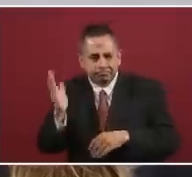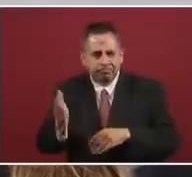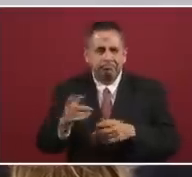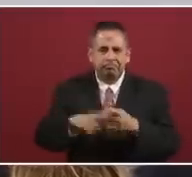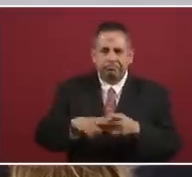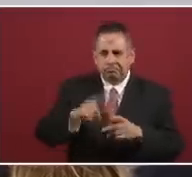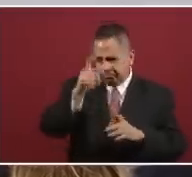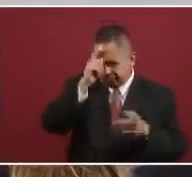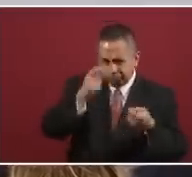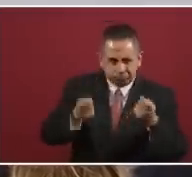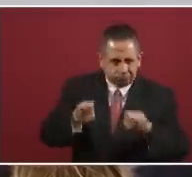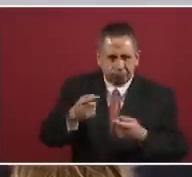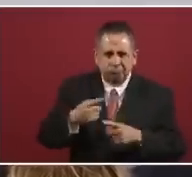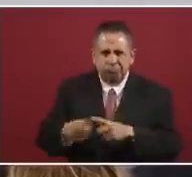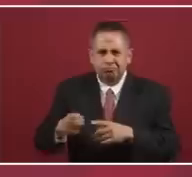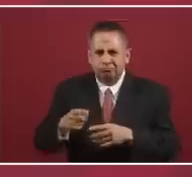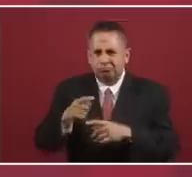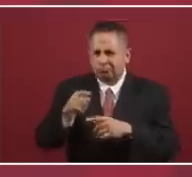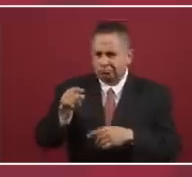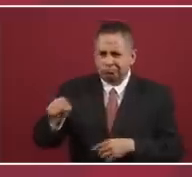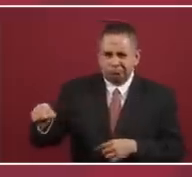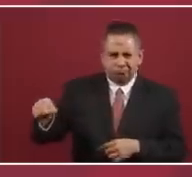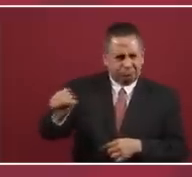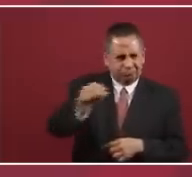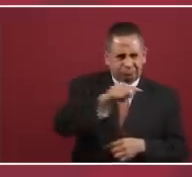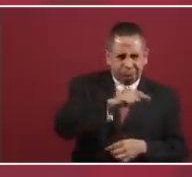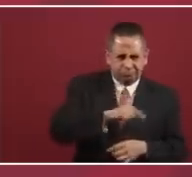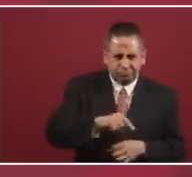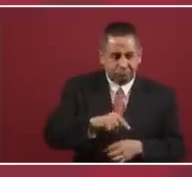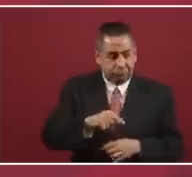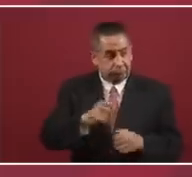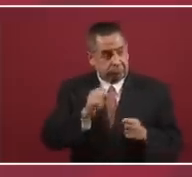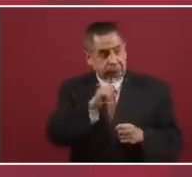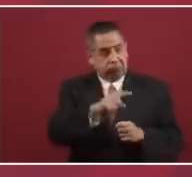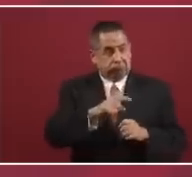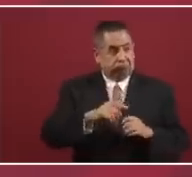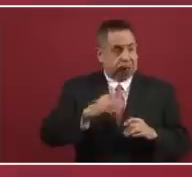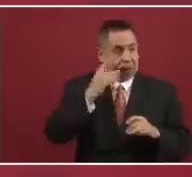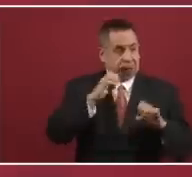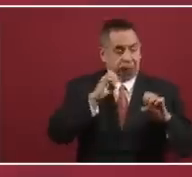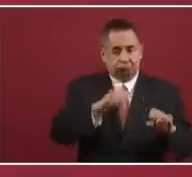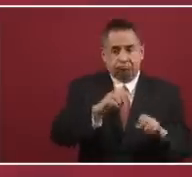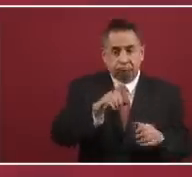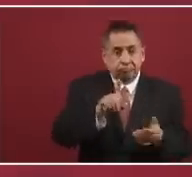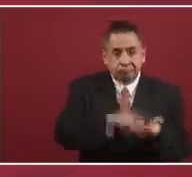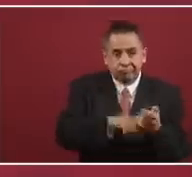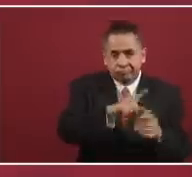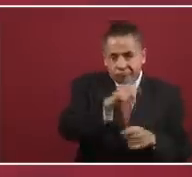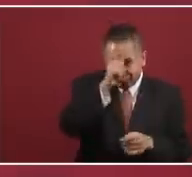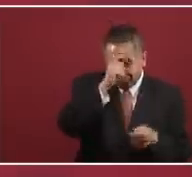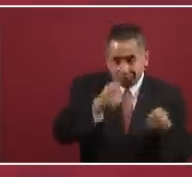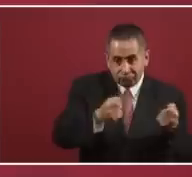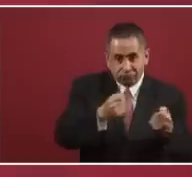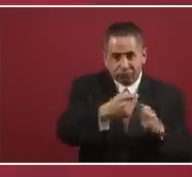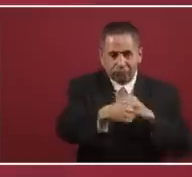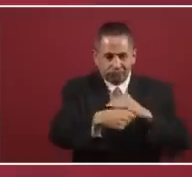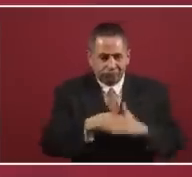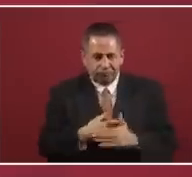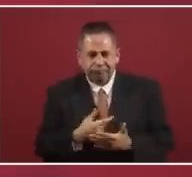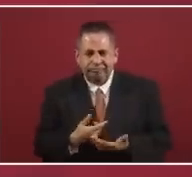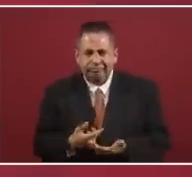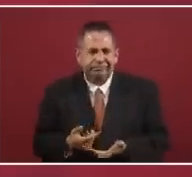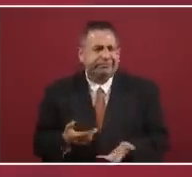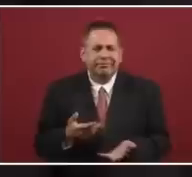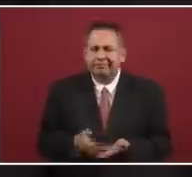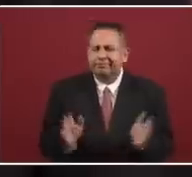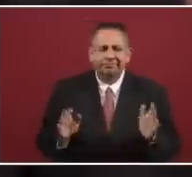los choferes, de los mismos machuchones, los choferes. Ahora